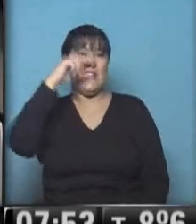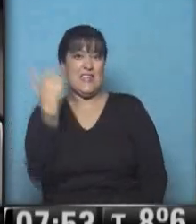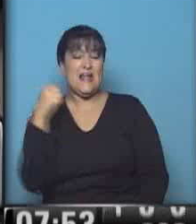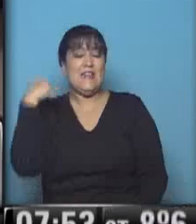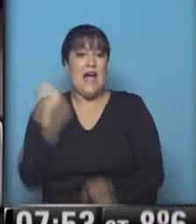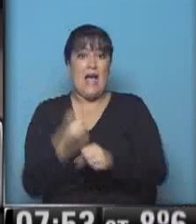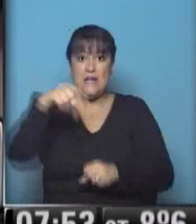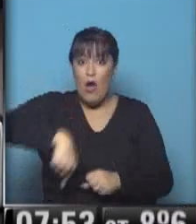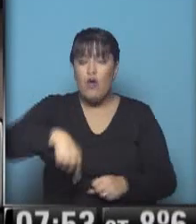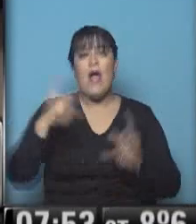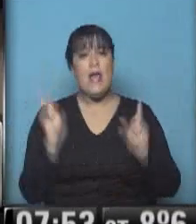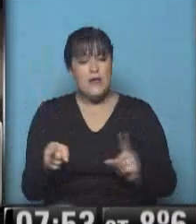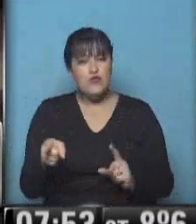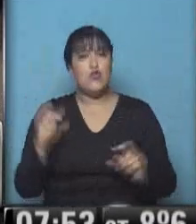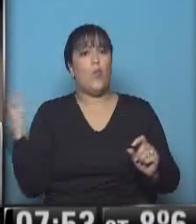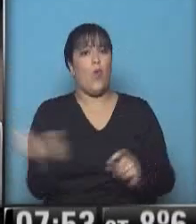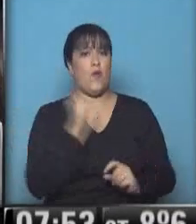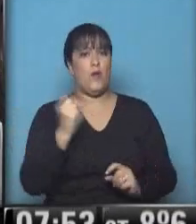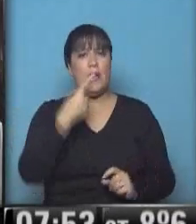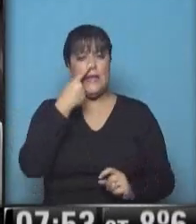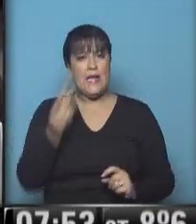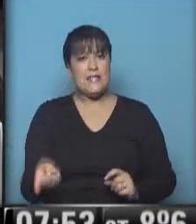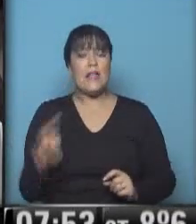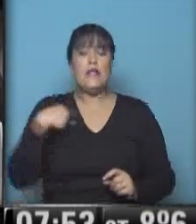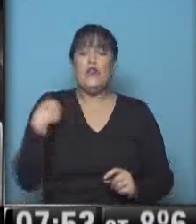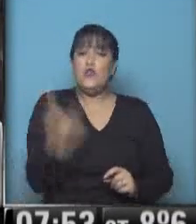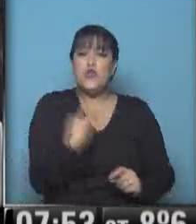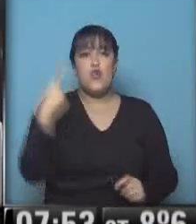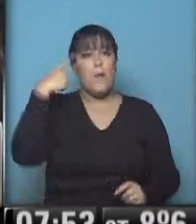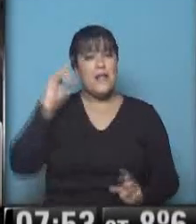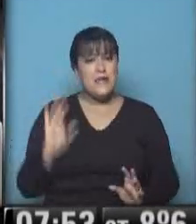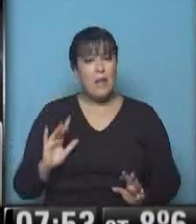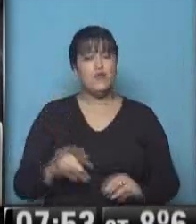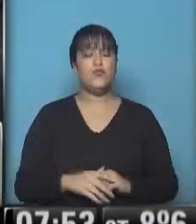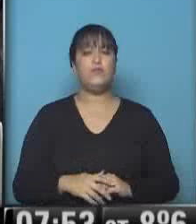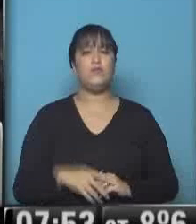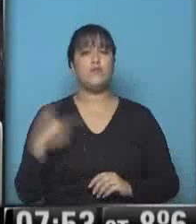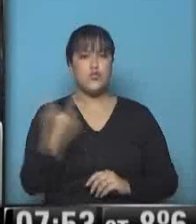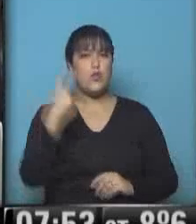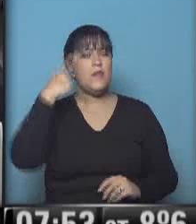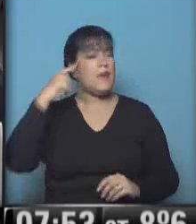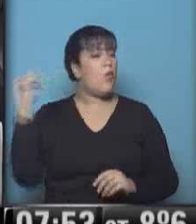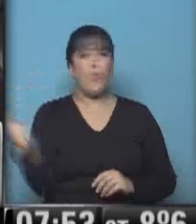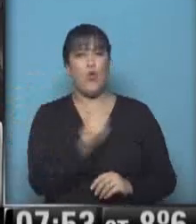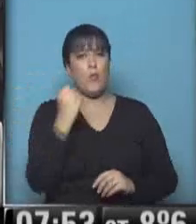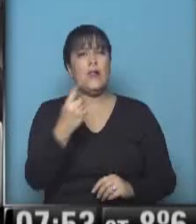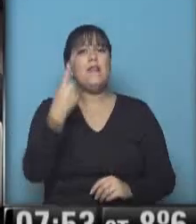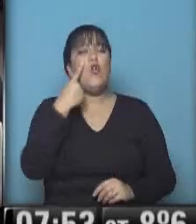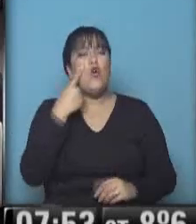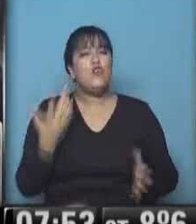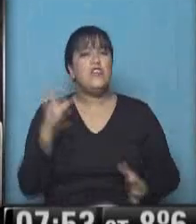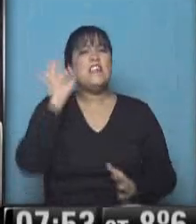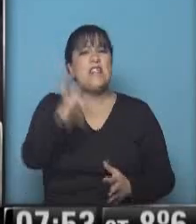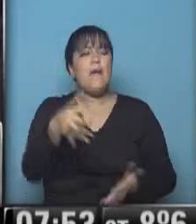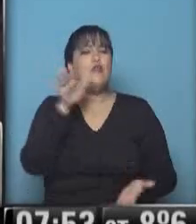importante es es interesante y desde eh nuestro punto de vista eh es eh trascendente poder conocer Cuáles fueron las